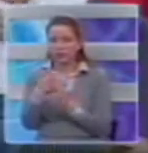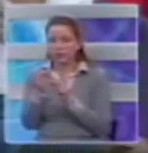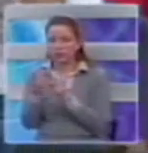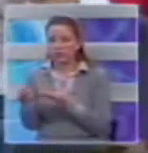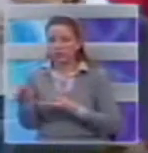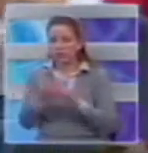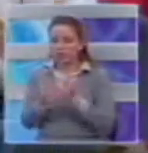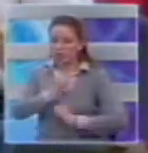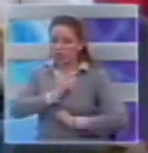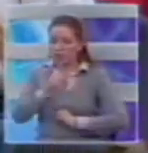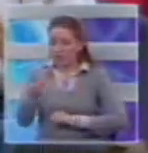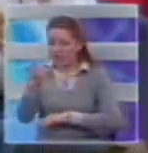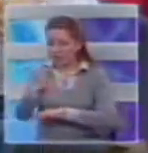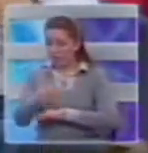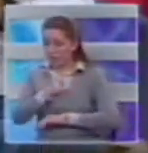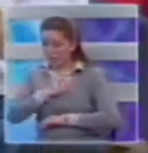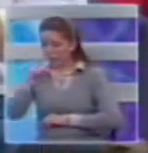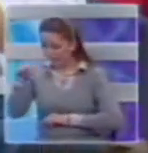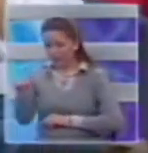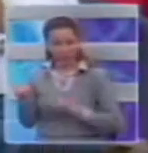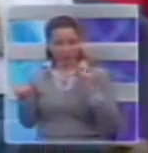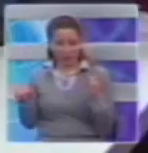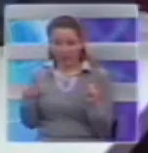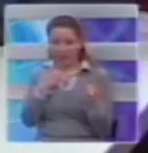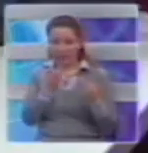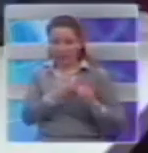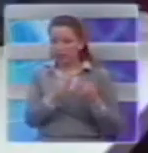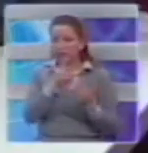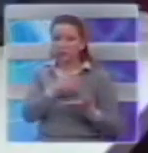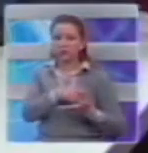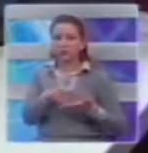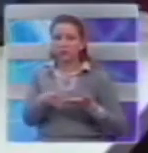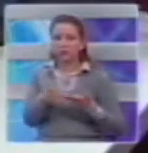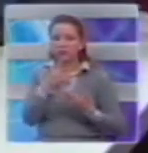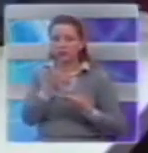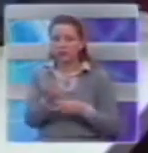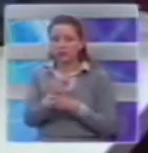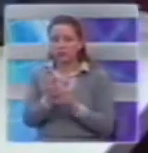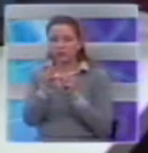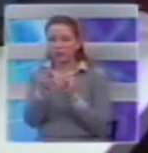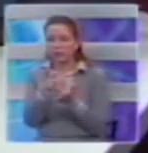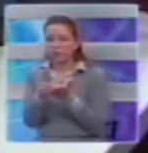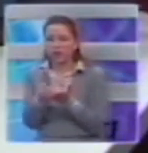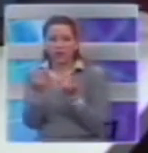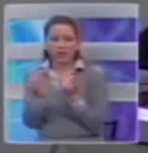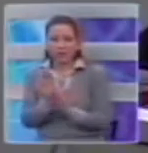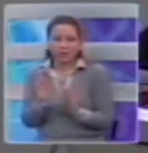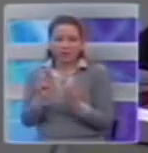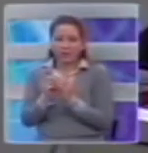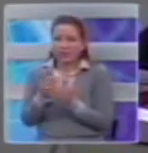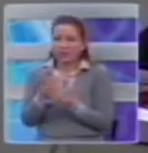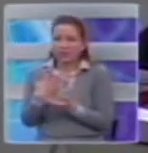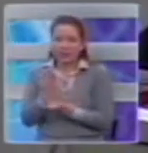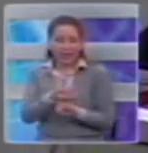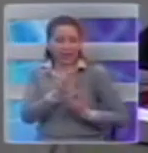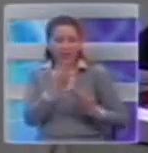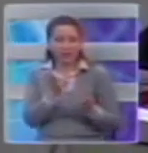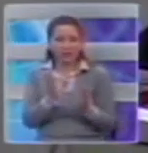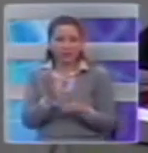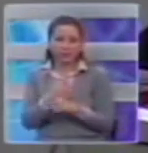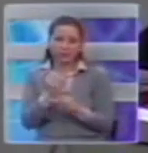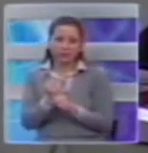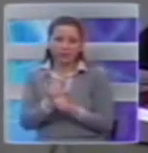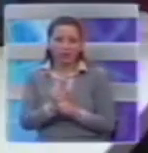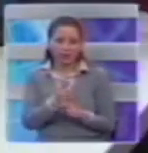de negocio para el propietario del equipo. Entonces, uno paga solamente por la generación de oportunidades de negocio. Ahora, sabemos que el servicio se maneja